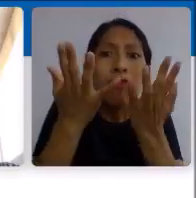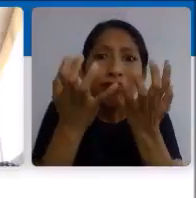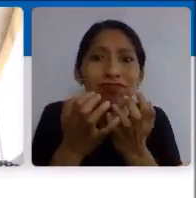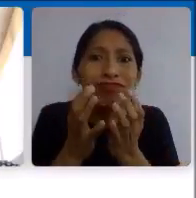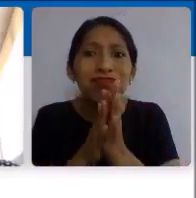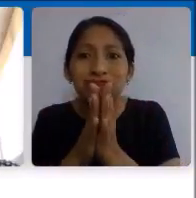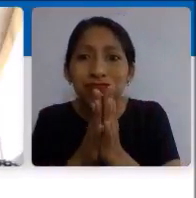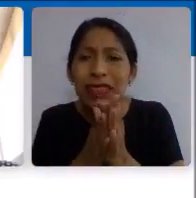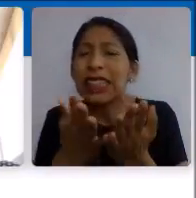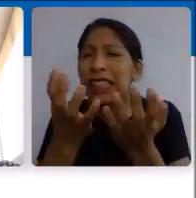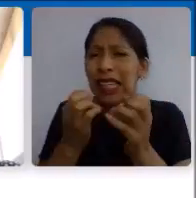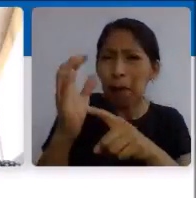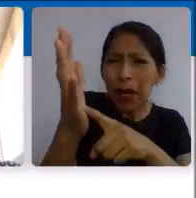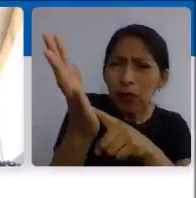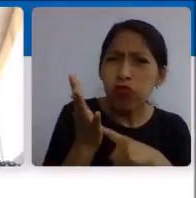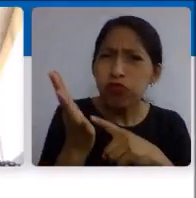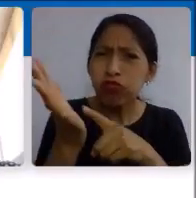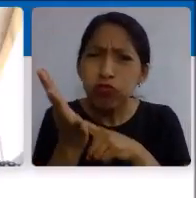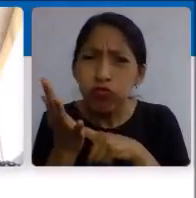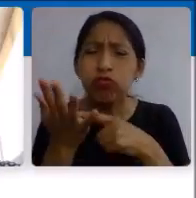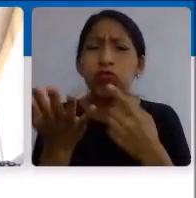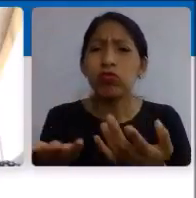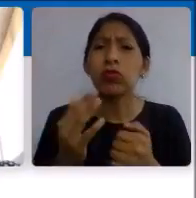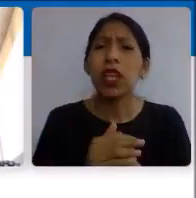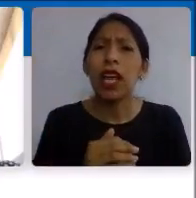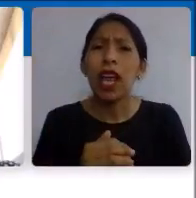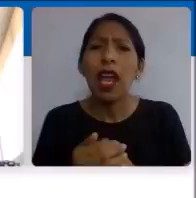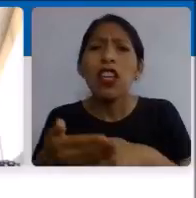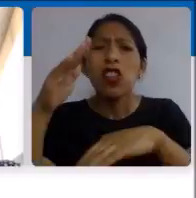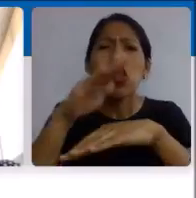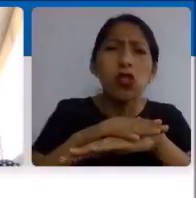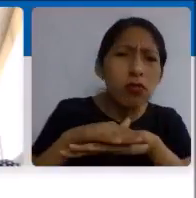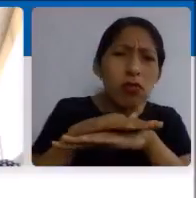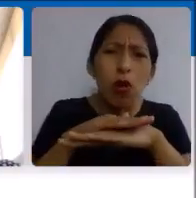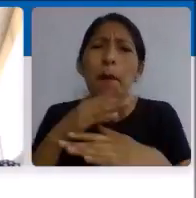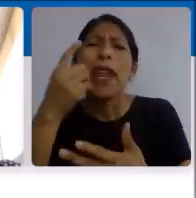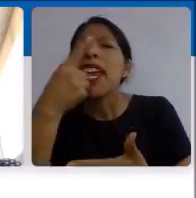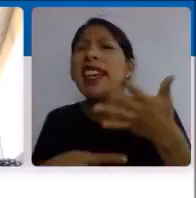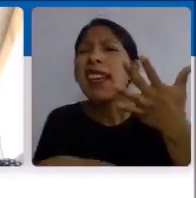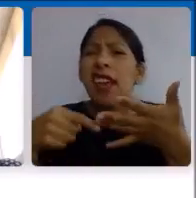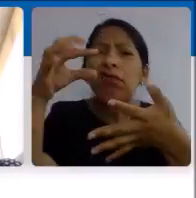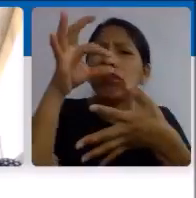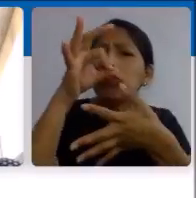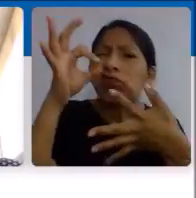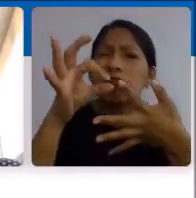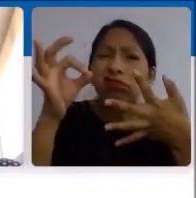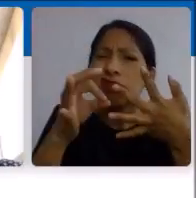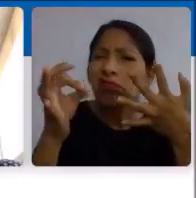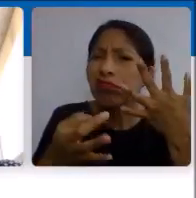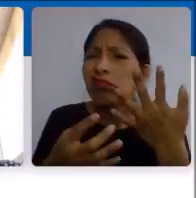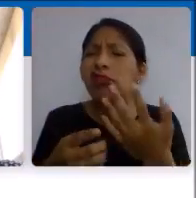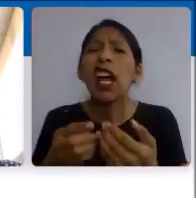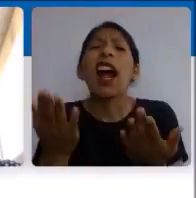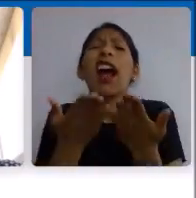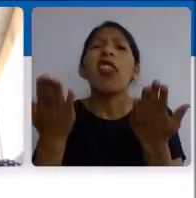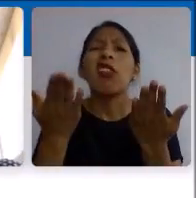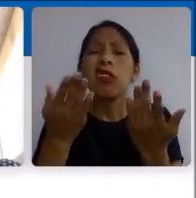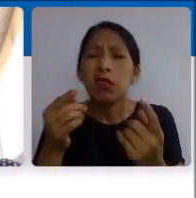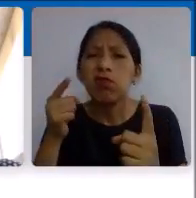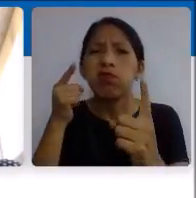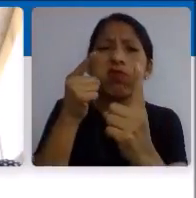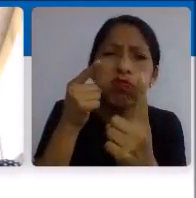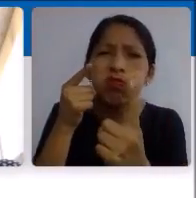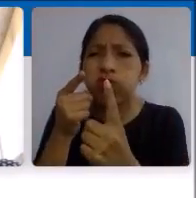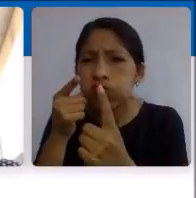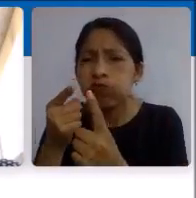interesados y exigen más sobre cuáles son las opciones o los diferentes destinos que